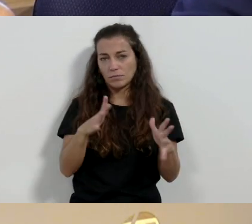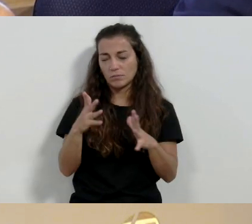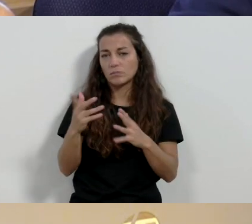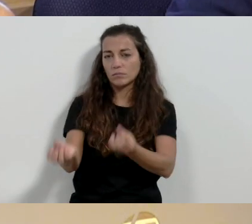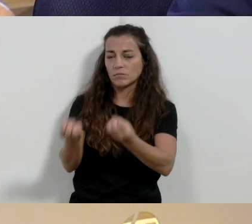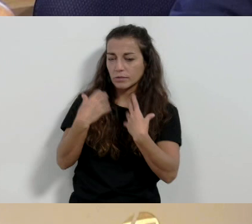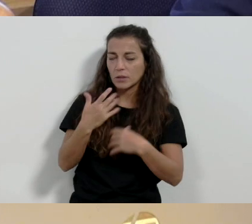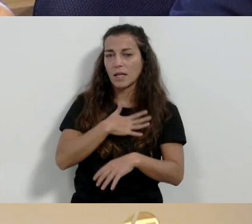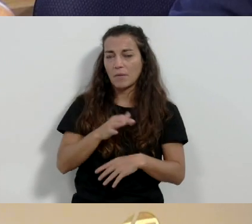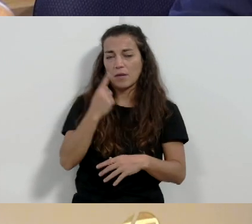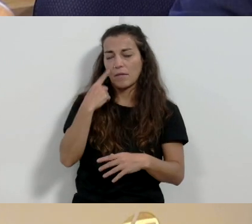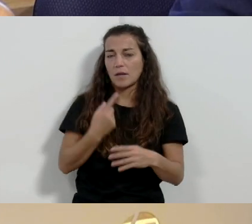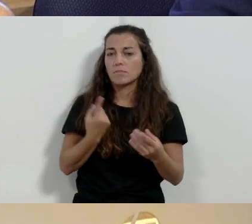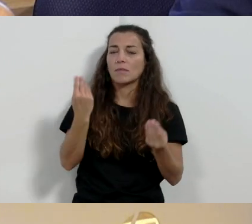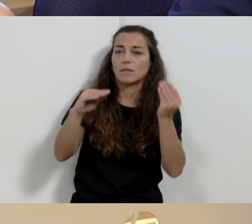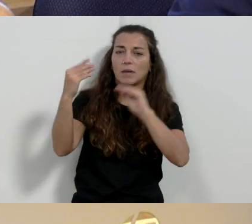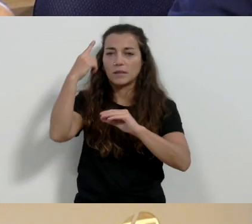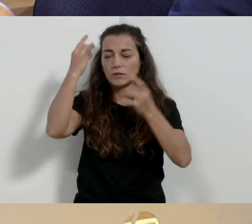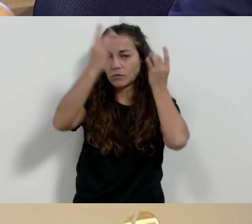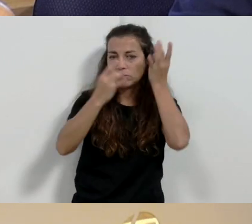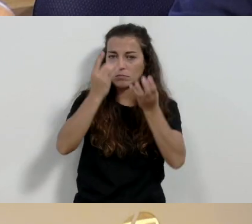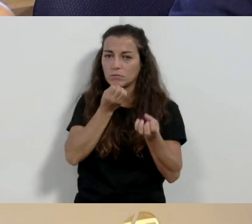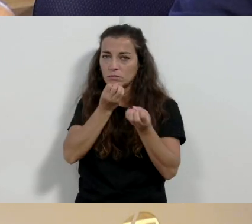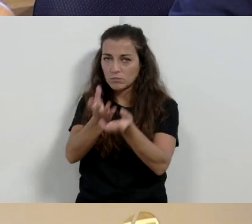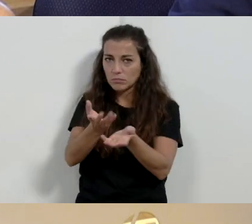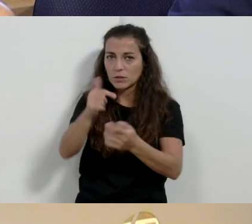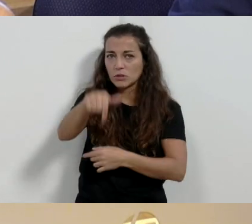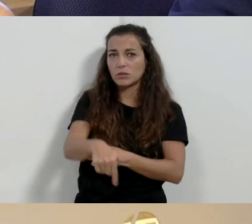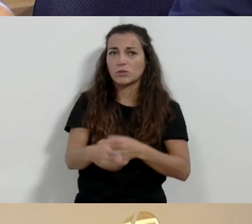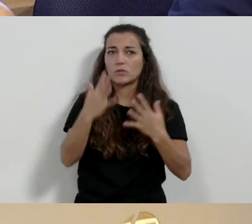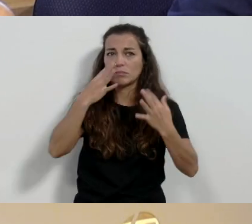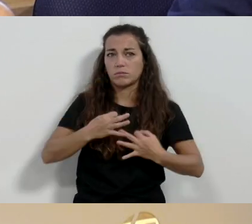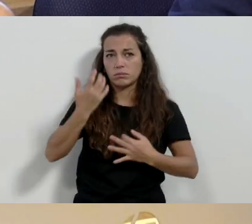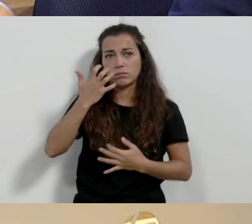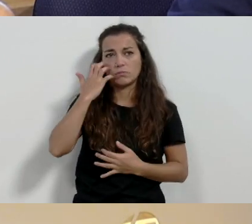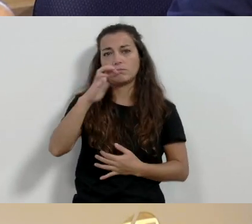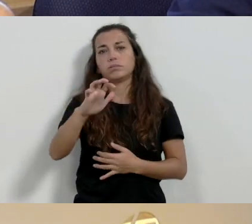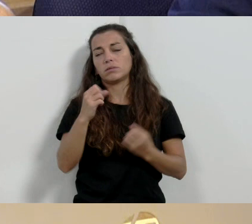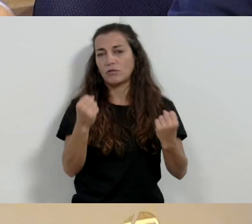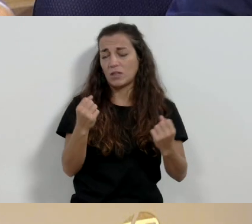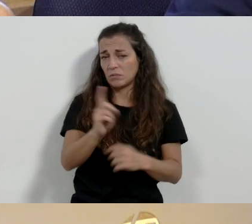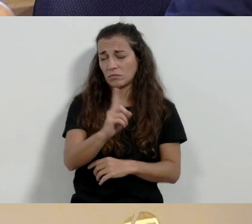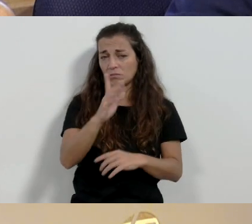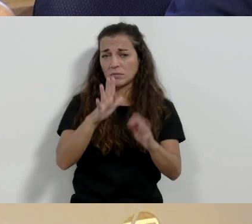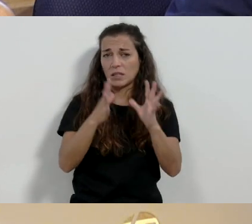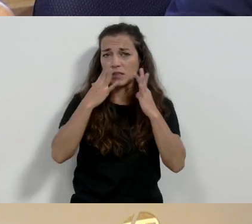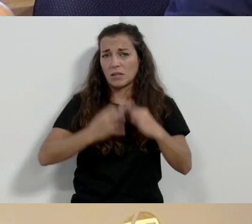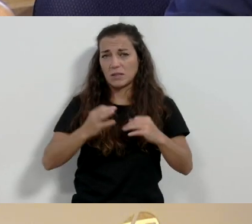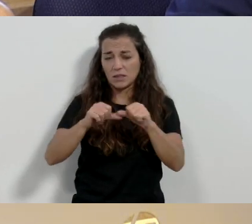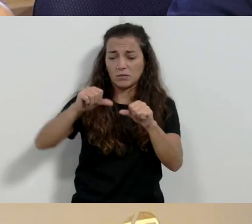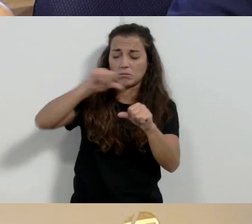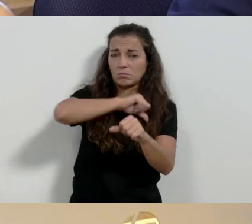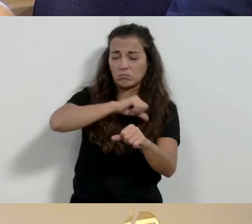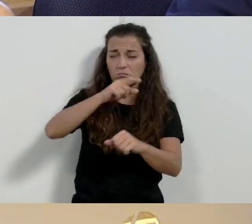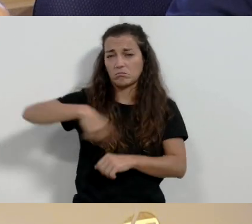si podemos verlo, pero bueno, en esto yo creo que no se trata de ser muy original, es copiar los que existen, que seguro que en